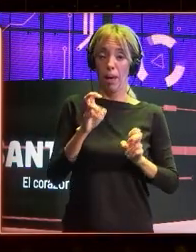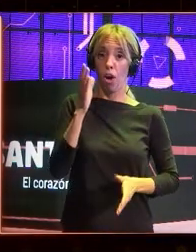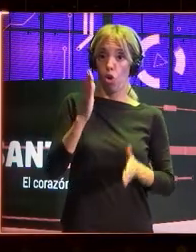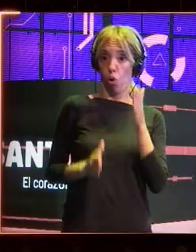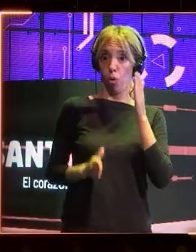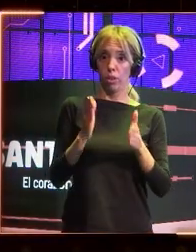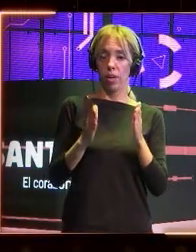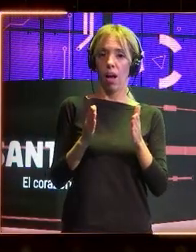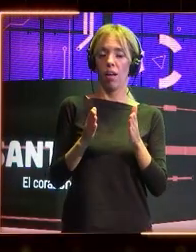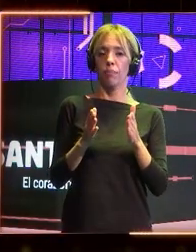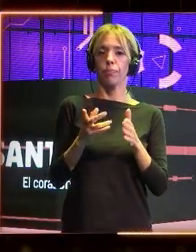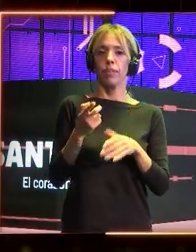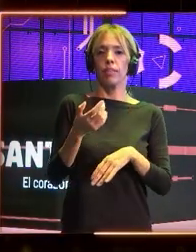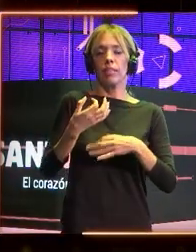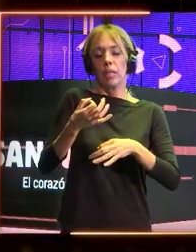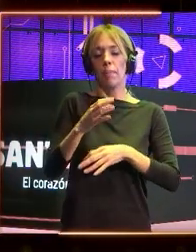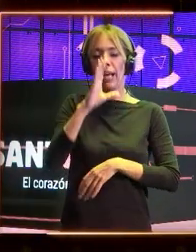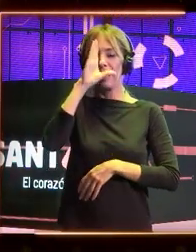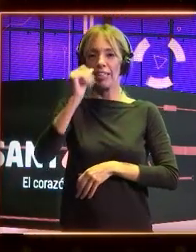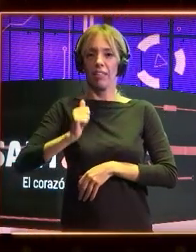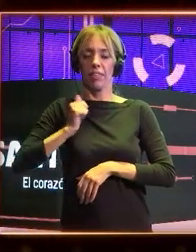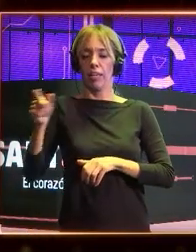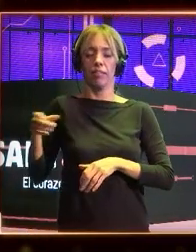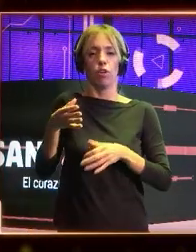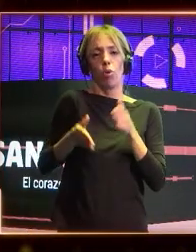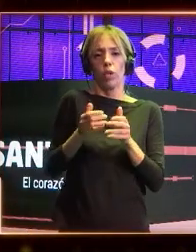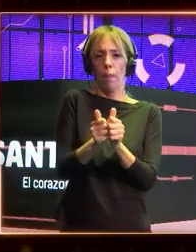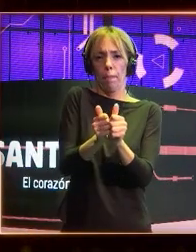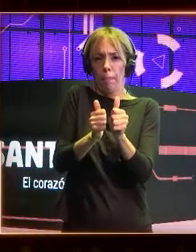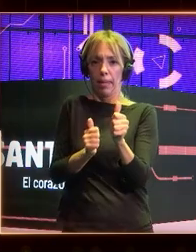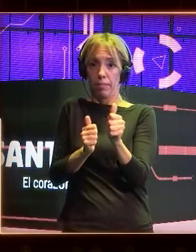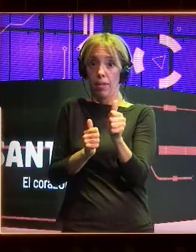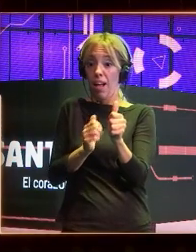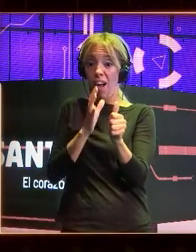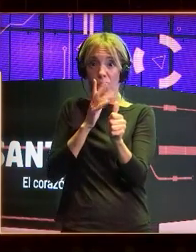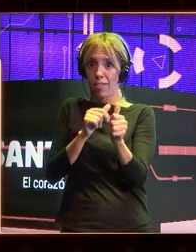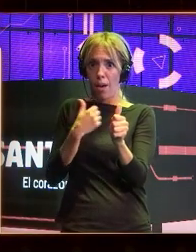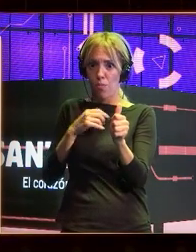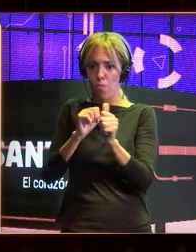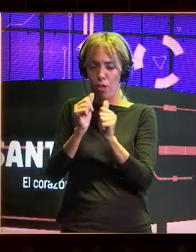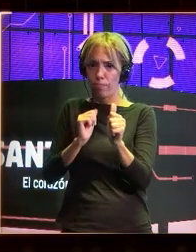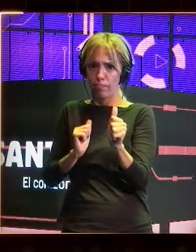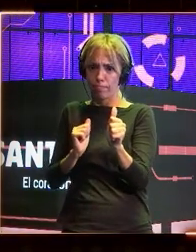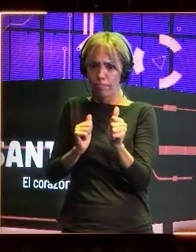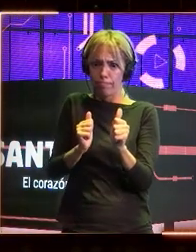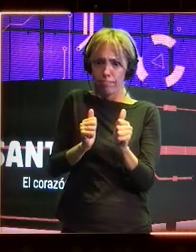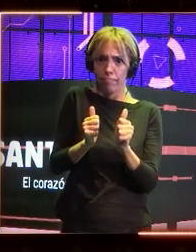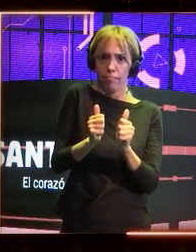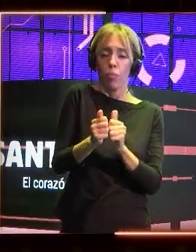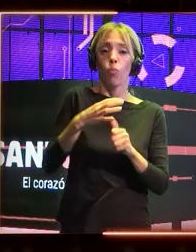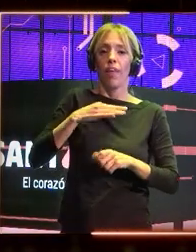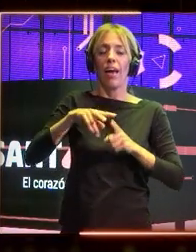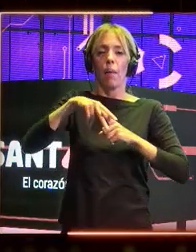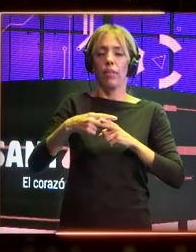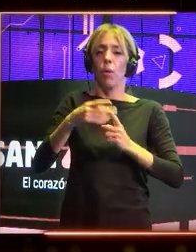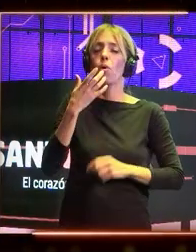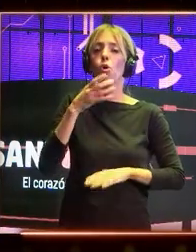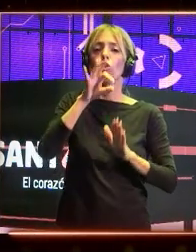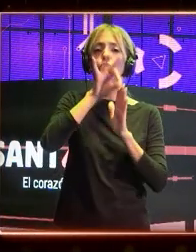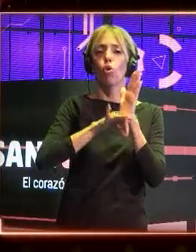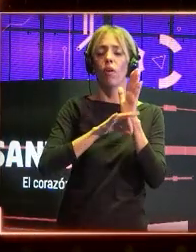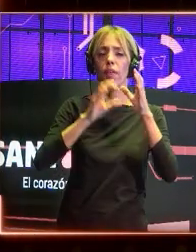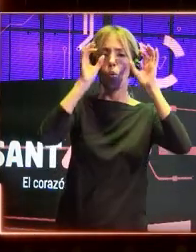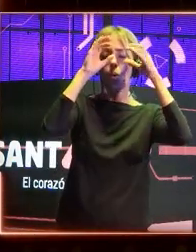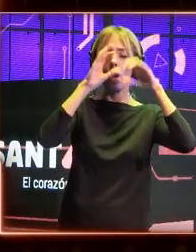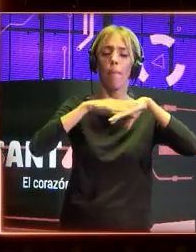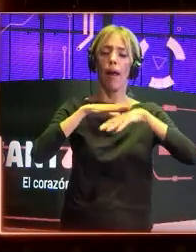siempre ha estado un poco por detrás de la Inteligencia artificial pero ya estamos viendo que estos modelos son capaces de usar herramientas pueden utilizarte el software de Google